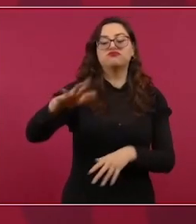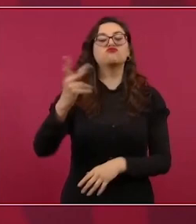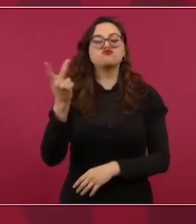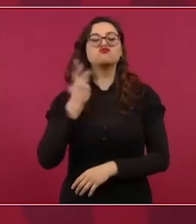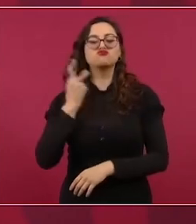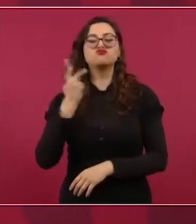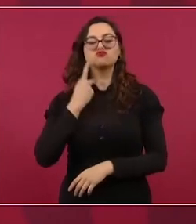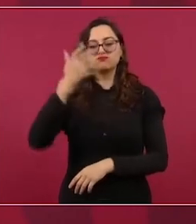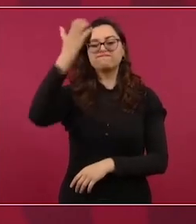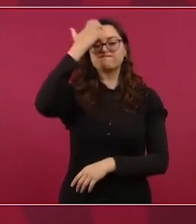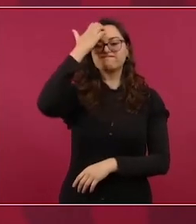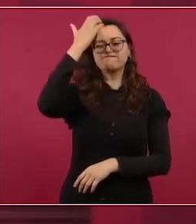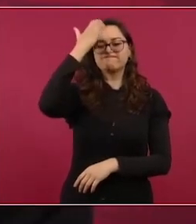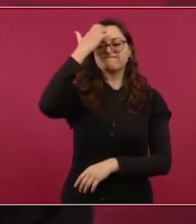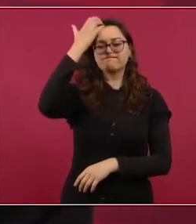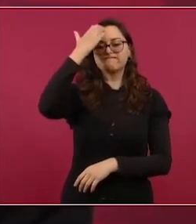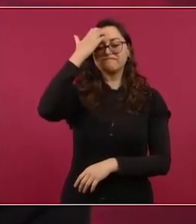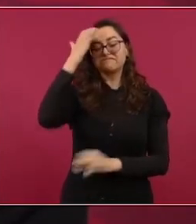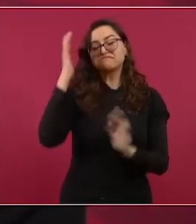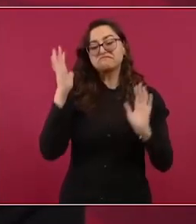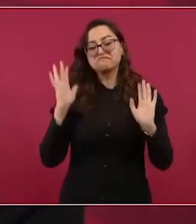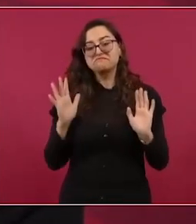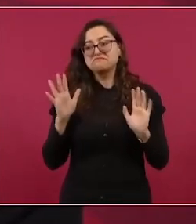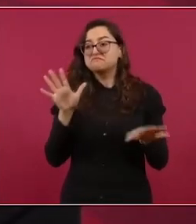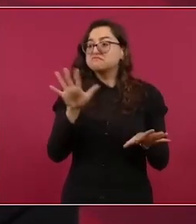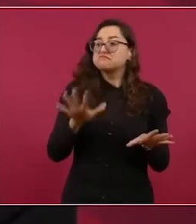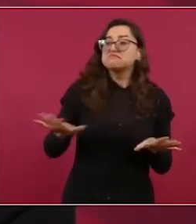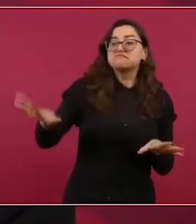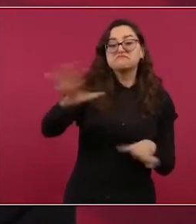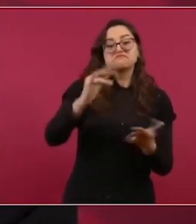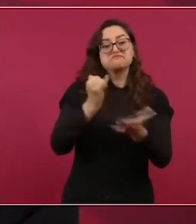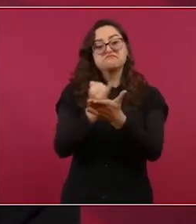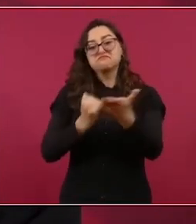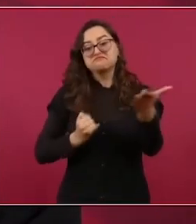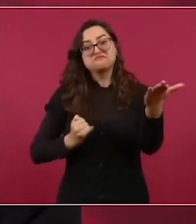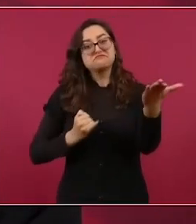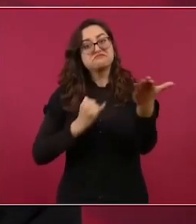que pone a cada quien en su lugar.